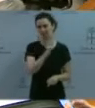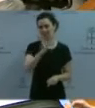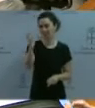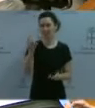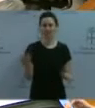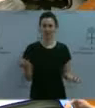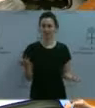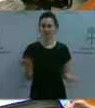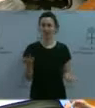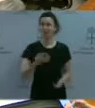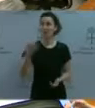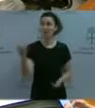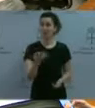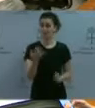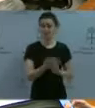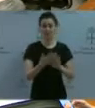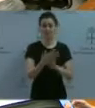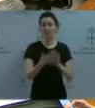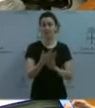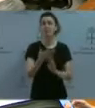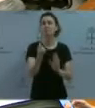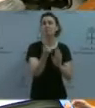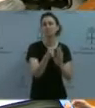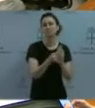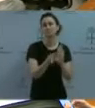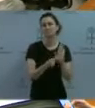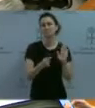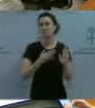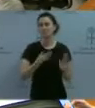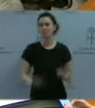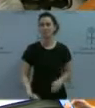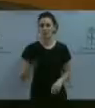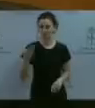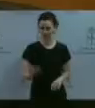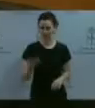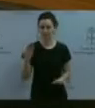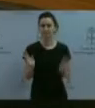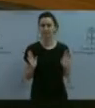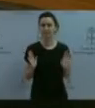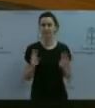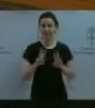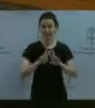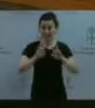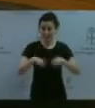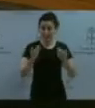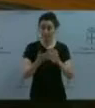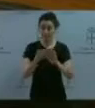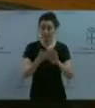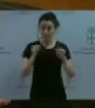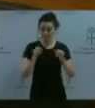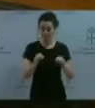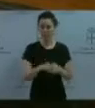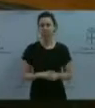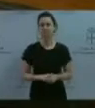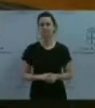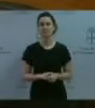considera fundamental. Miren, respecto a esta reforma en concreto, en Asturias llamamos aguarones a